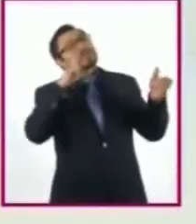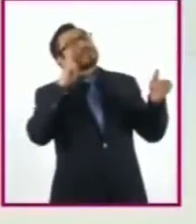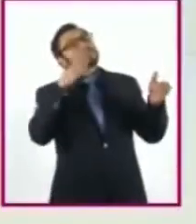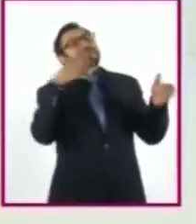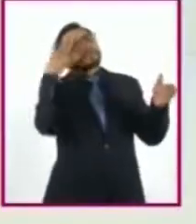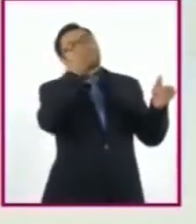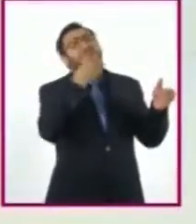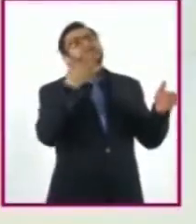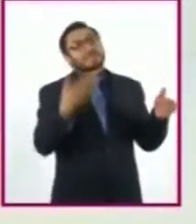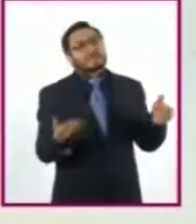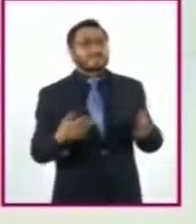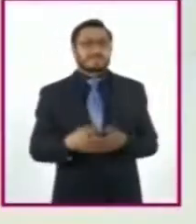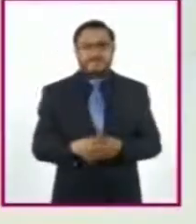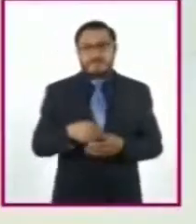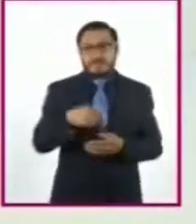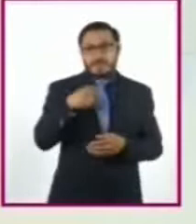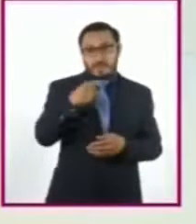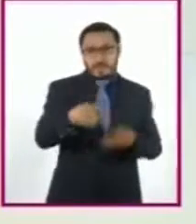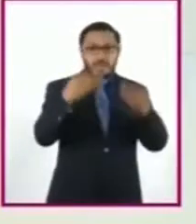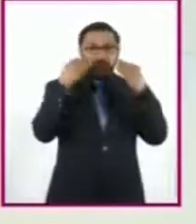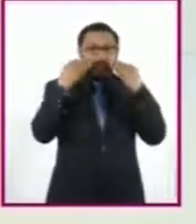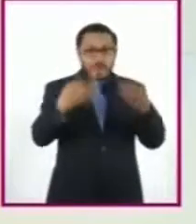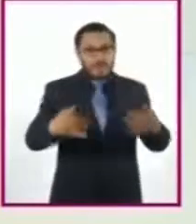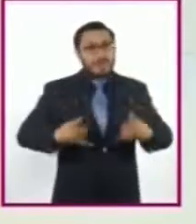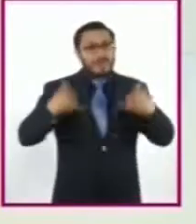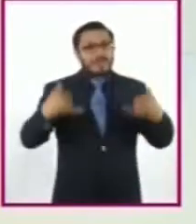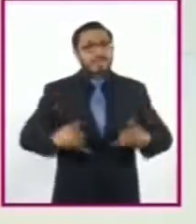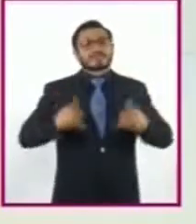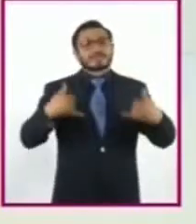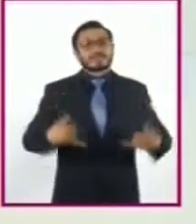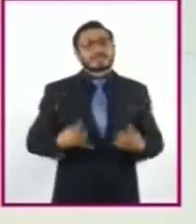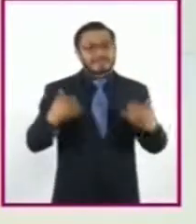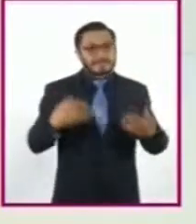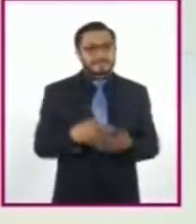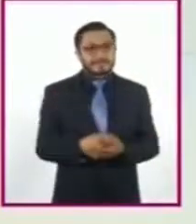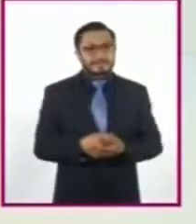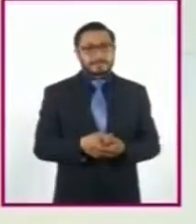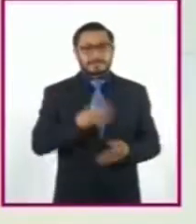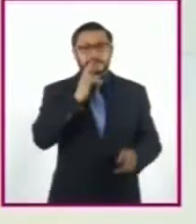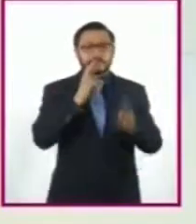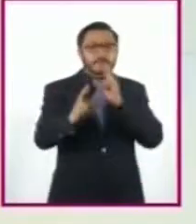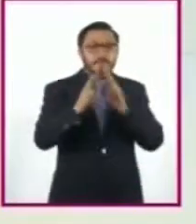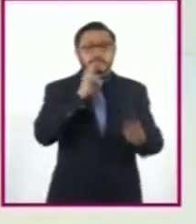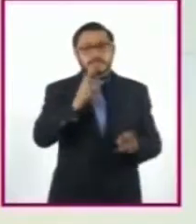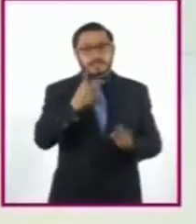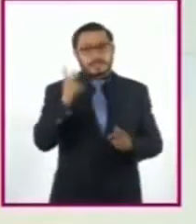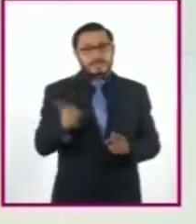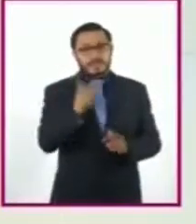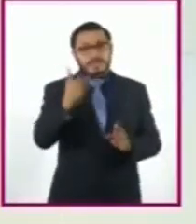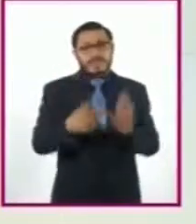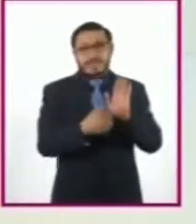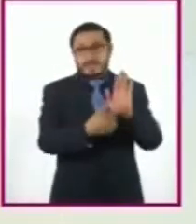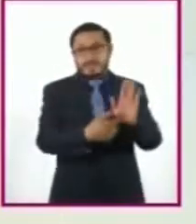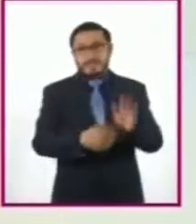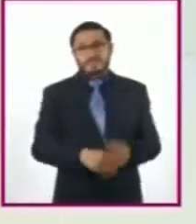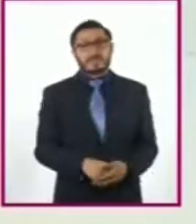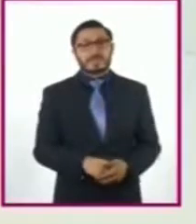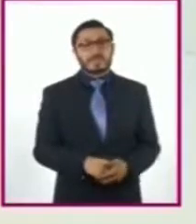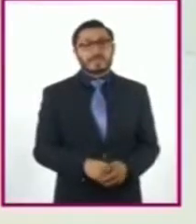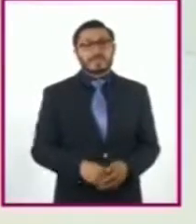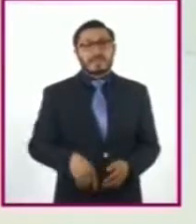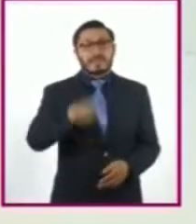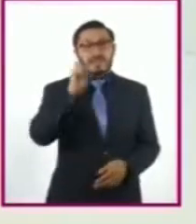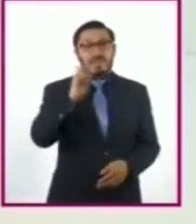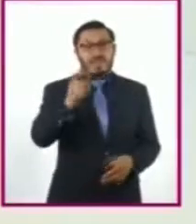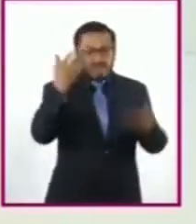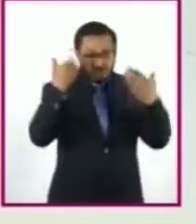invito a escuchar los testimonios de jóvenes quienes dieron respuesta a la pregunta: ¿qué soy